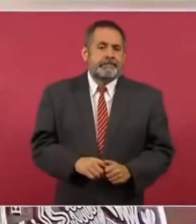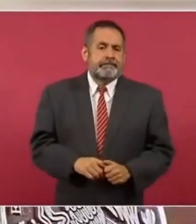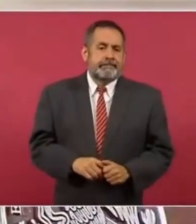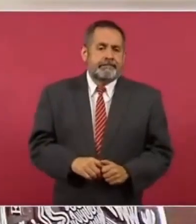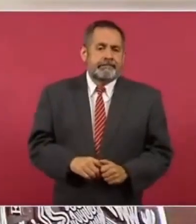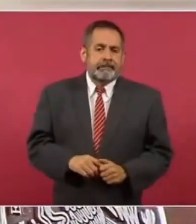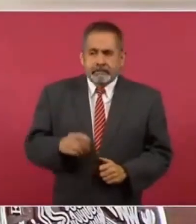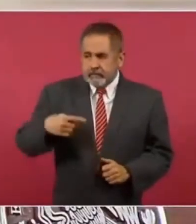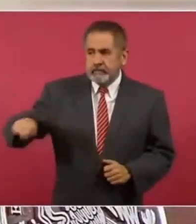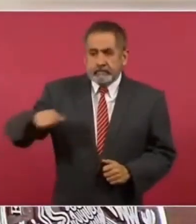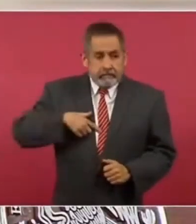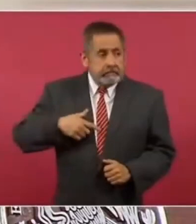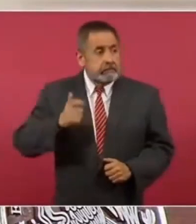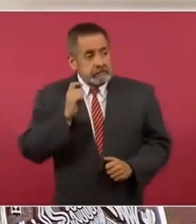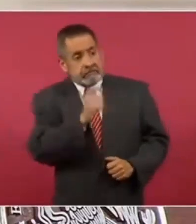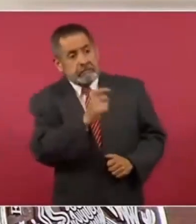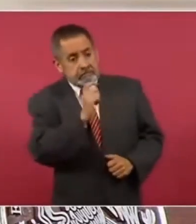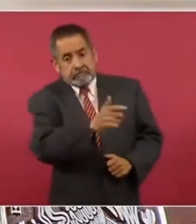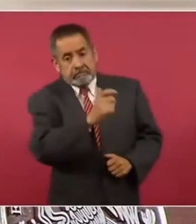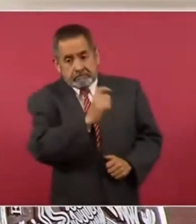que hay que estar pagando.